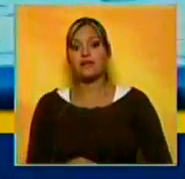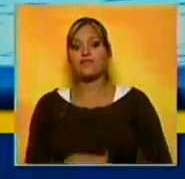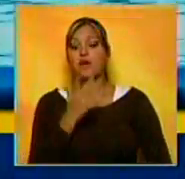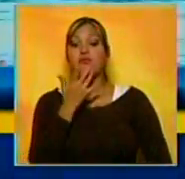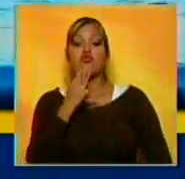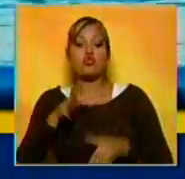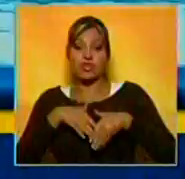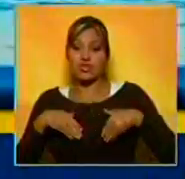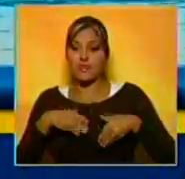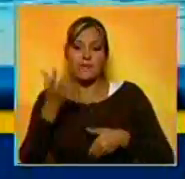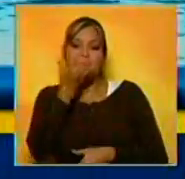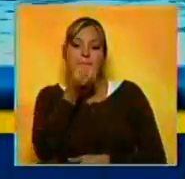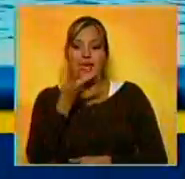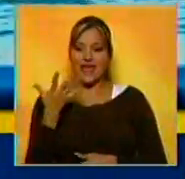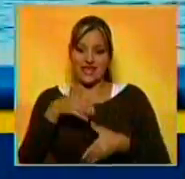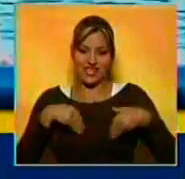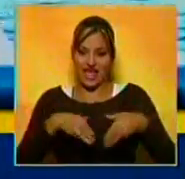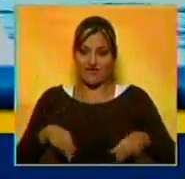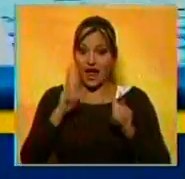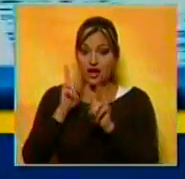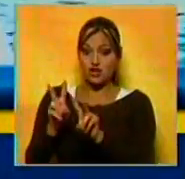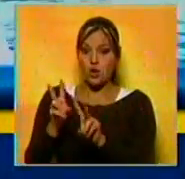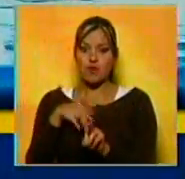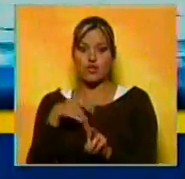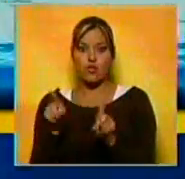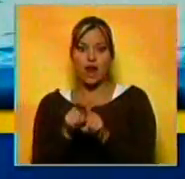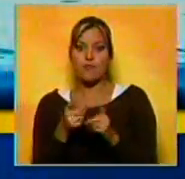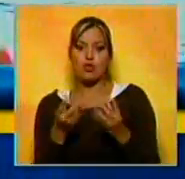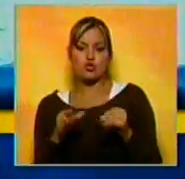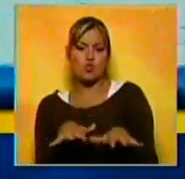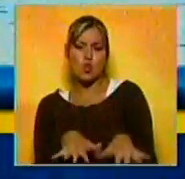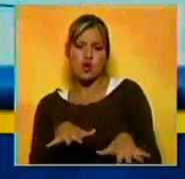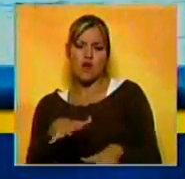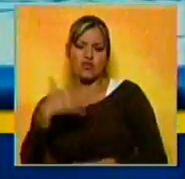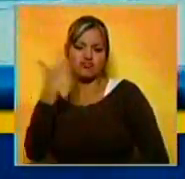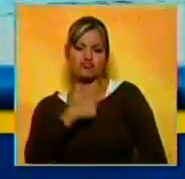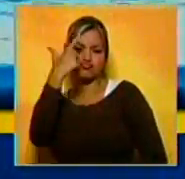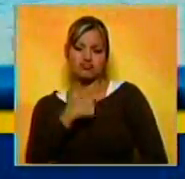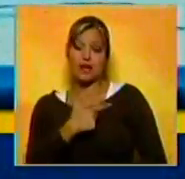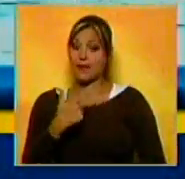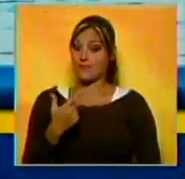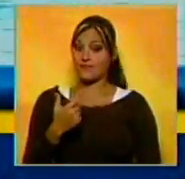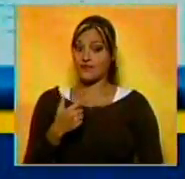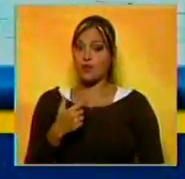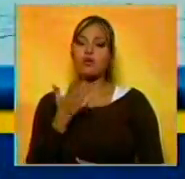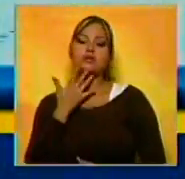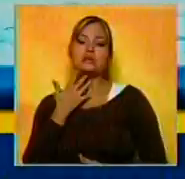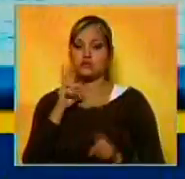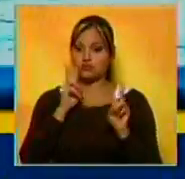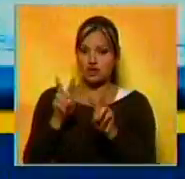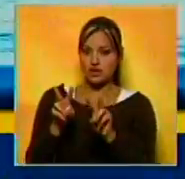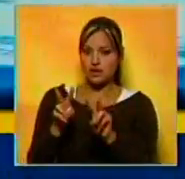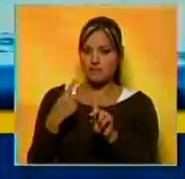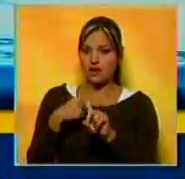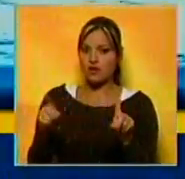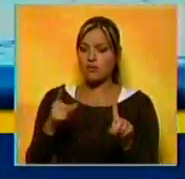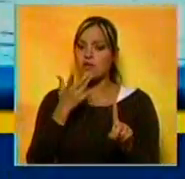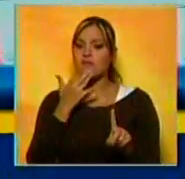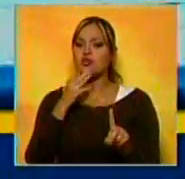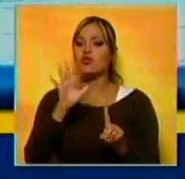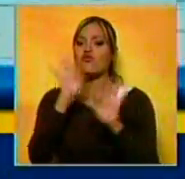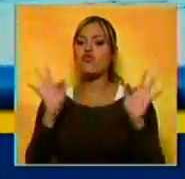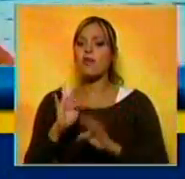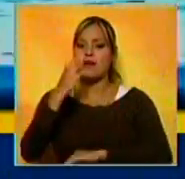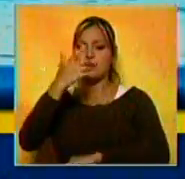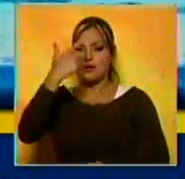puedes poner un traje muy bonito que puede ser muy seductor, pero ¿qué haces con un traje muy bonito y muy seductor? Pero si la actitud no